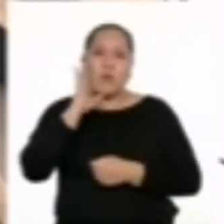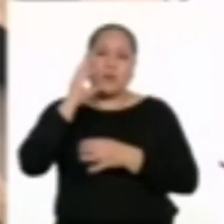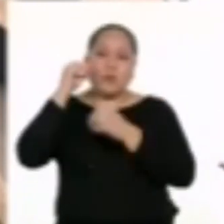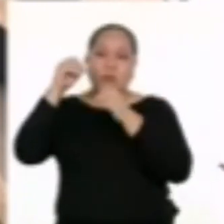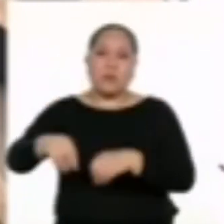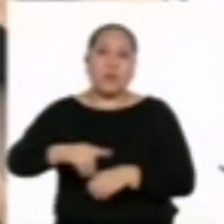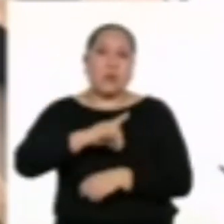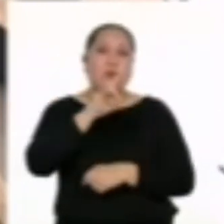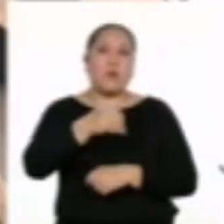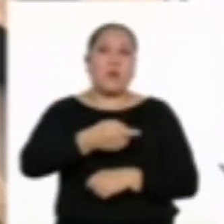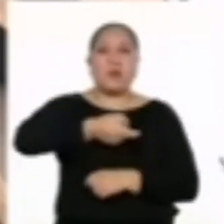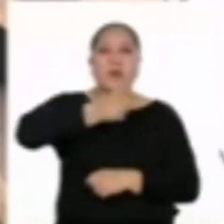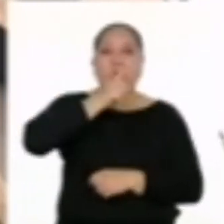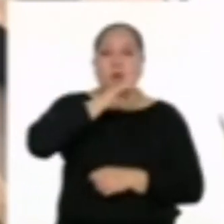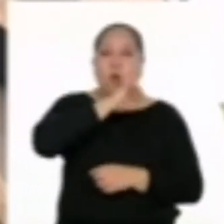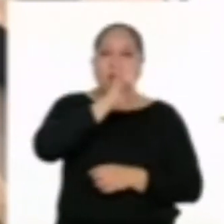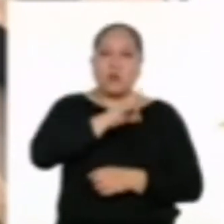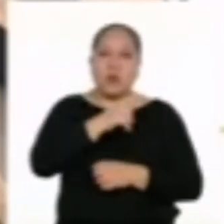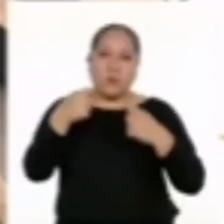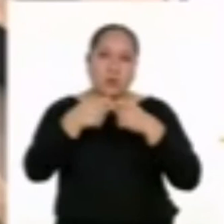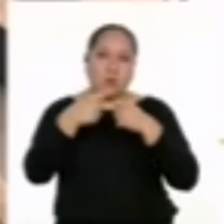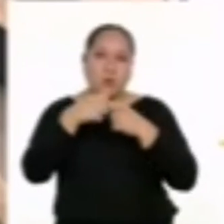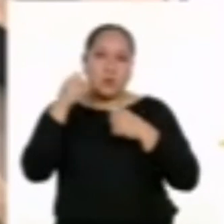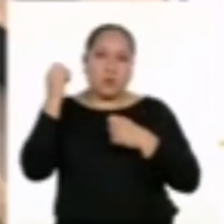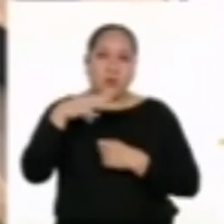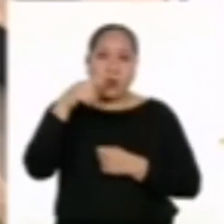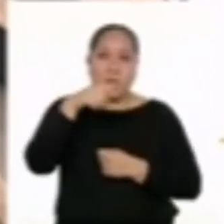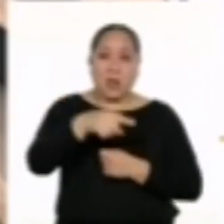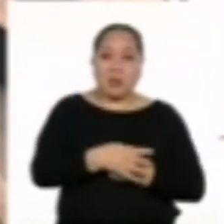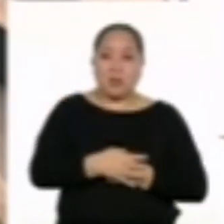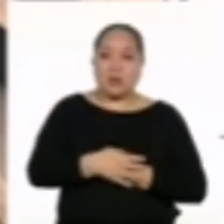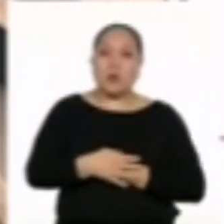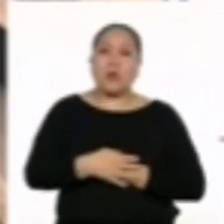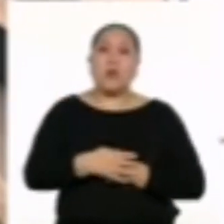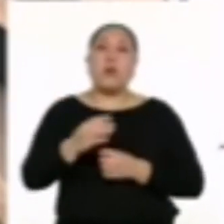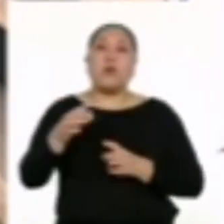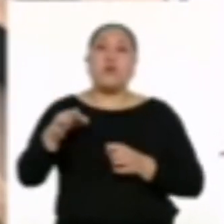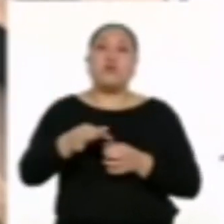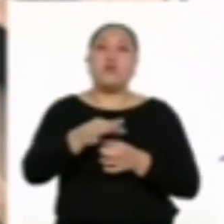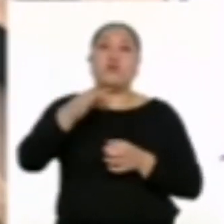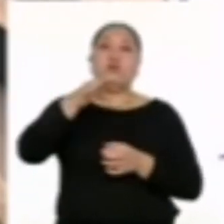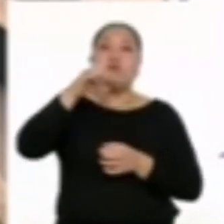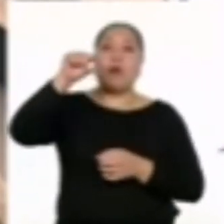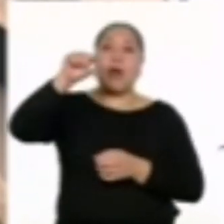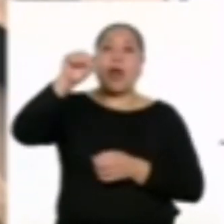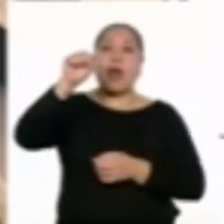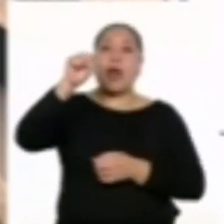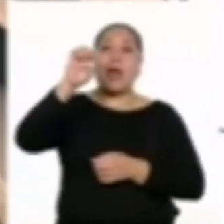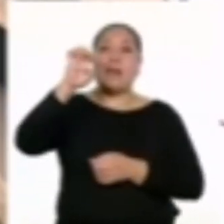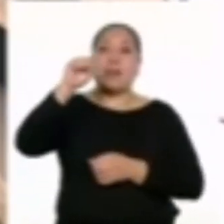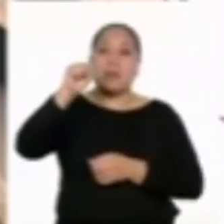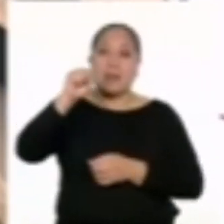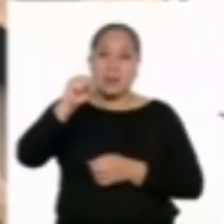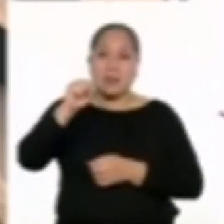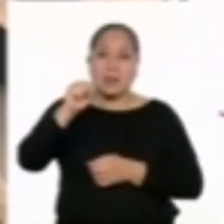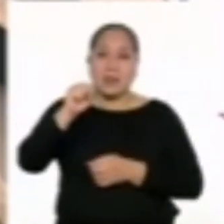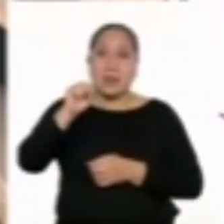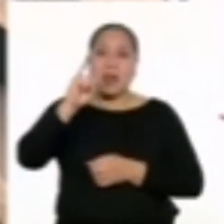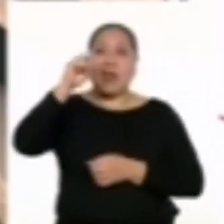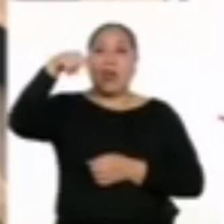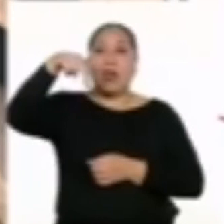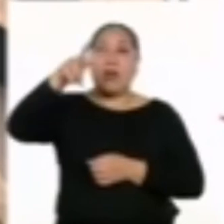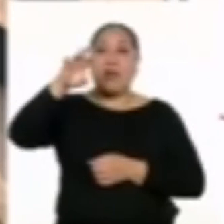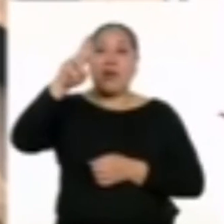los días utilizamos energía. Todo esto genera gases de efecto invernadero, lo que es el causante del cambio